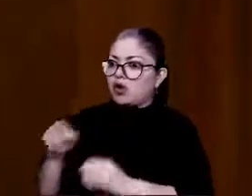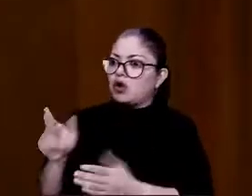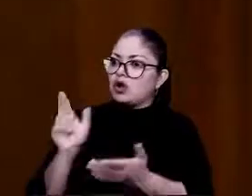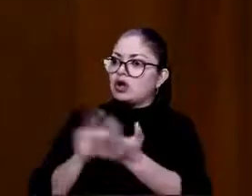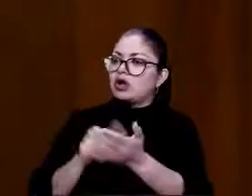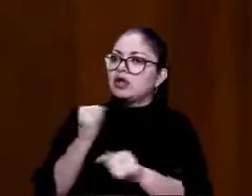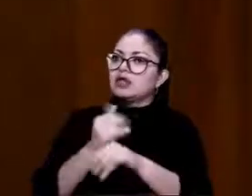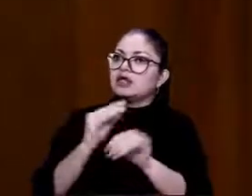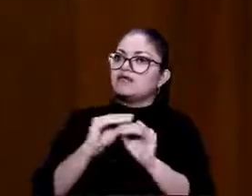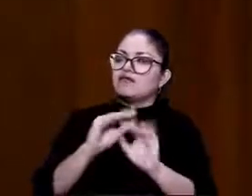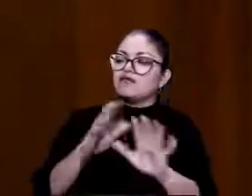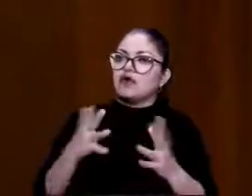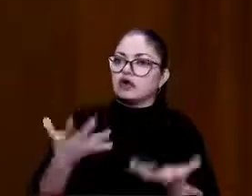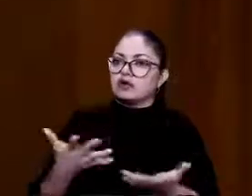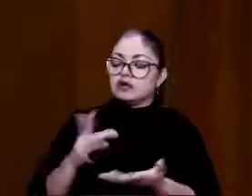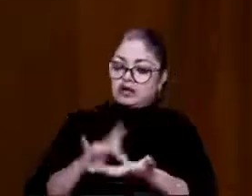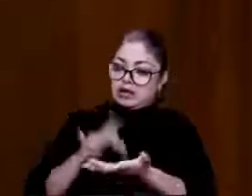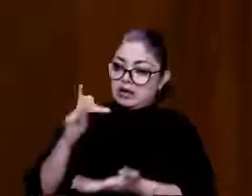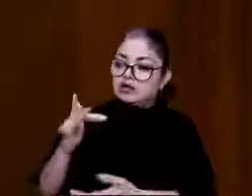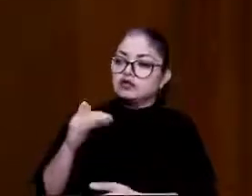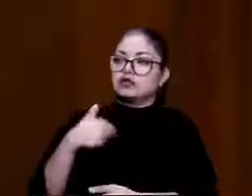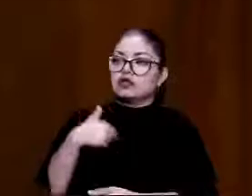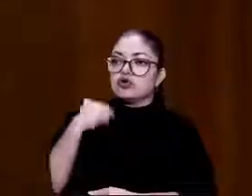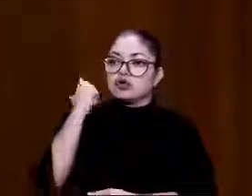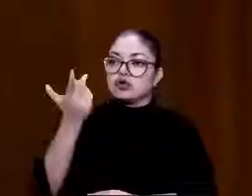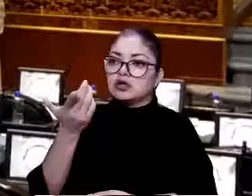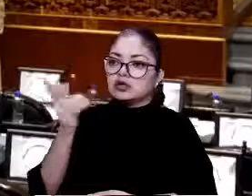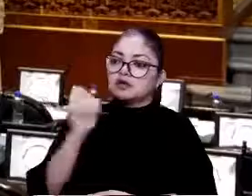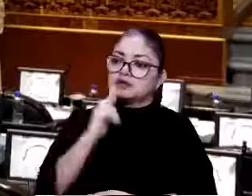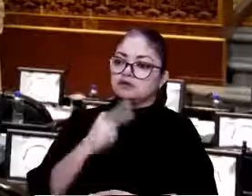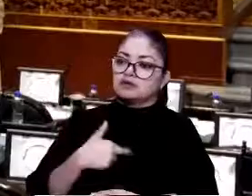el informe? Agradezco mucho sus respuestas. Es cuanto.